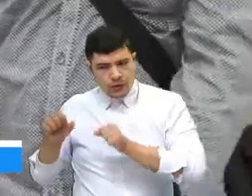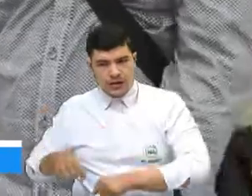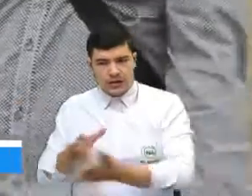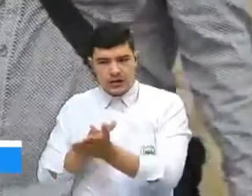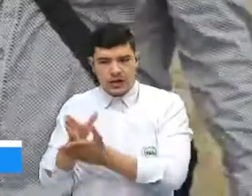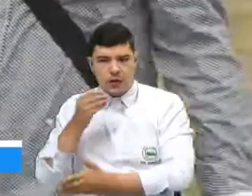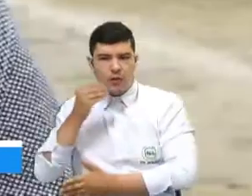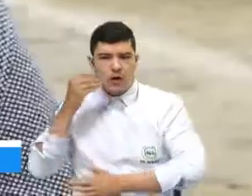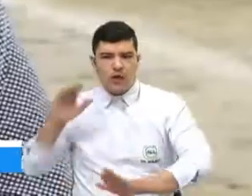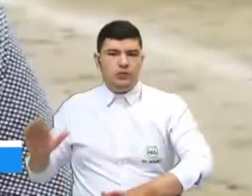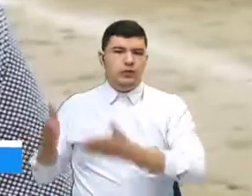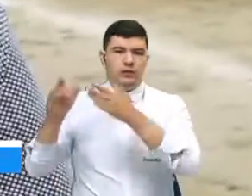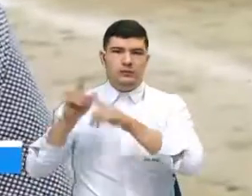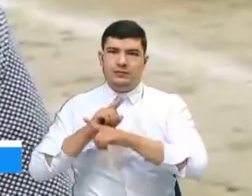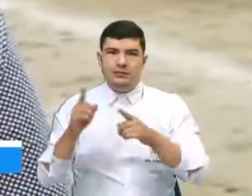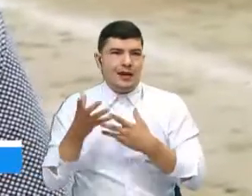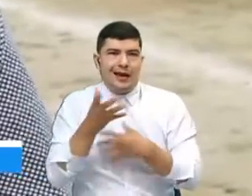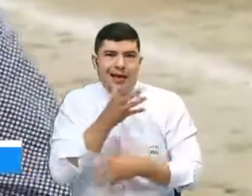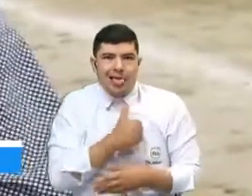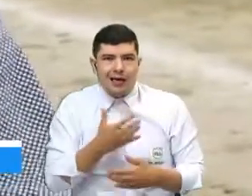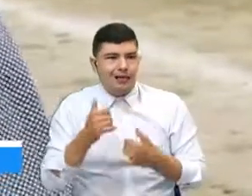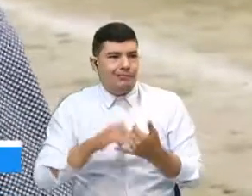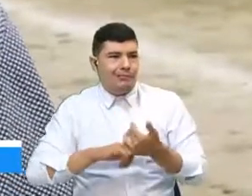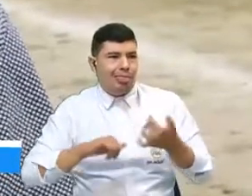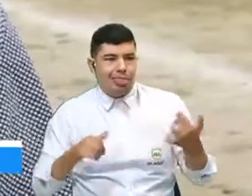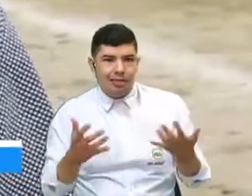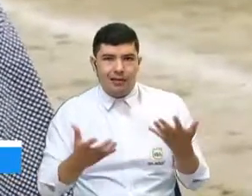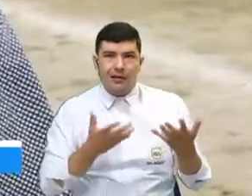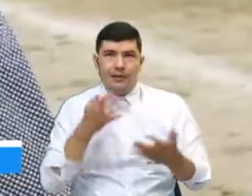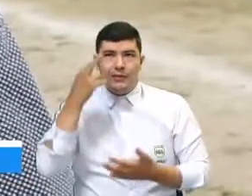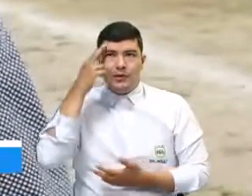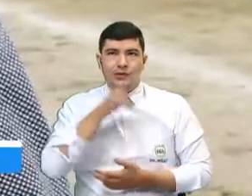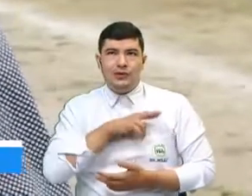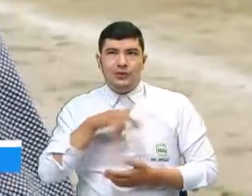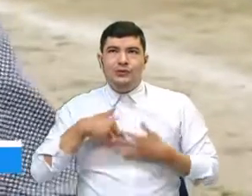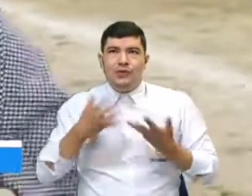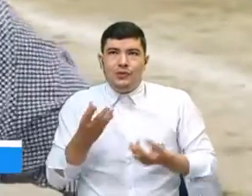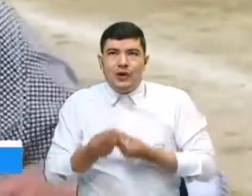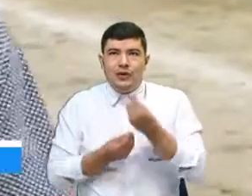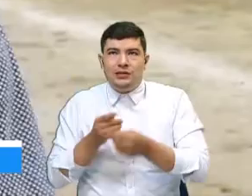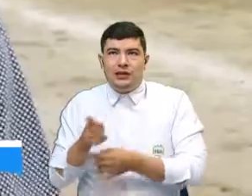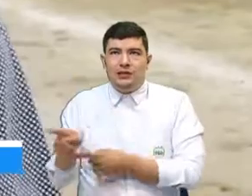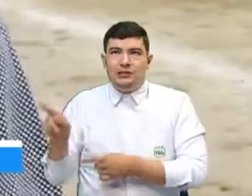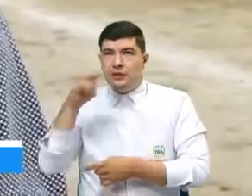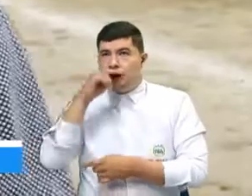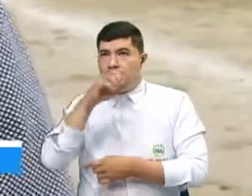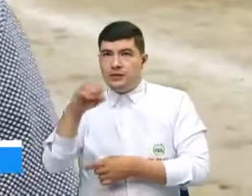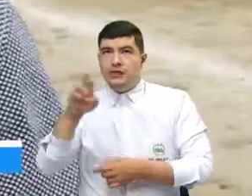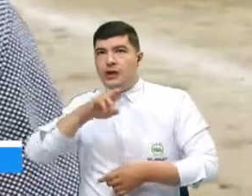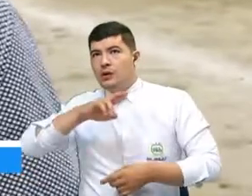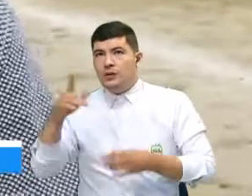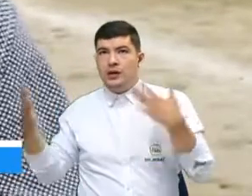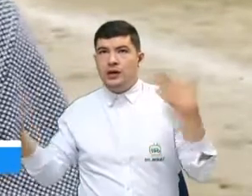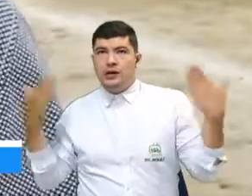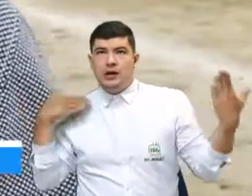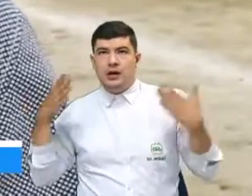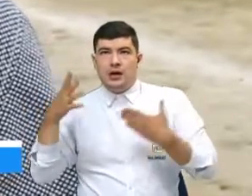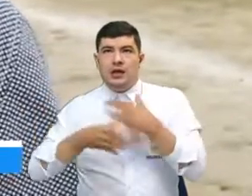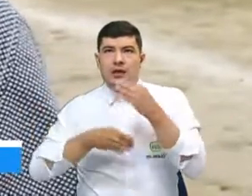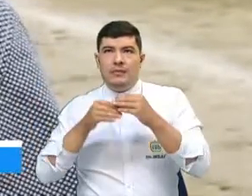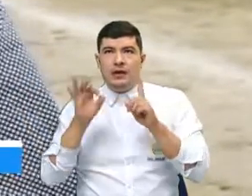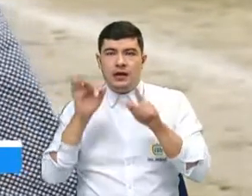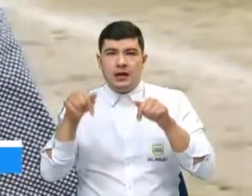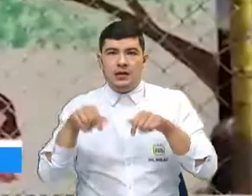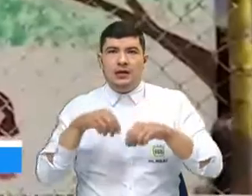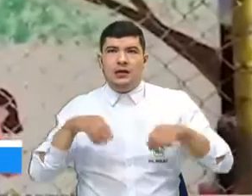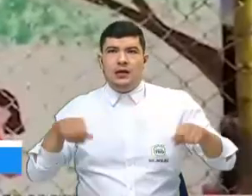Dijo, no, es que le da miedo venir. Los papás me están diciendo, ¿cómo vamos a hacer con esos niños? Porque para mandarlos a otra vereda, las garantías del